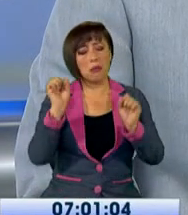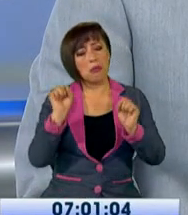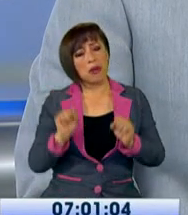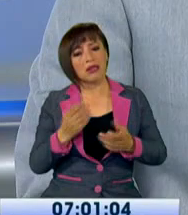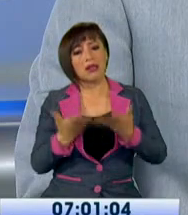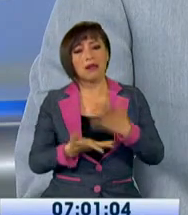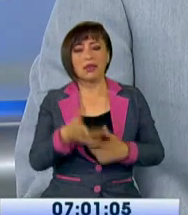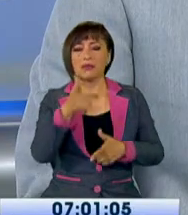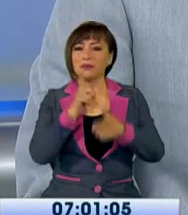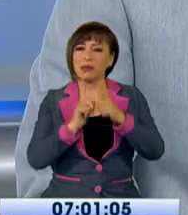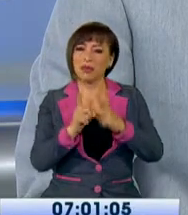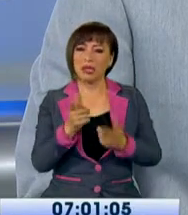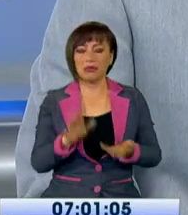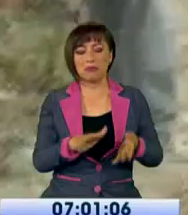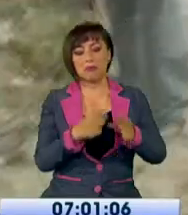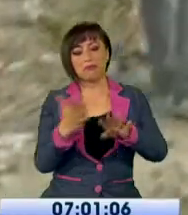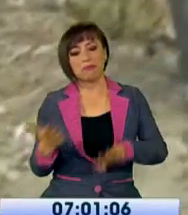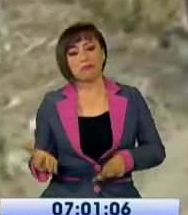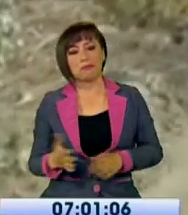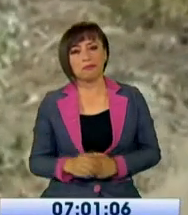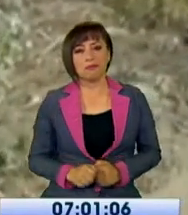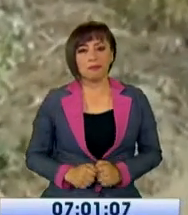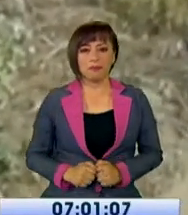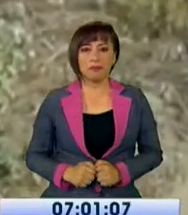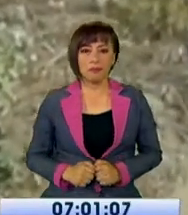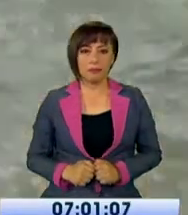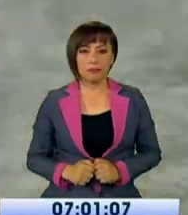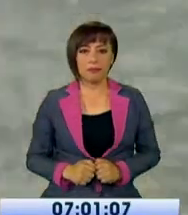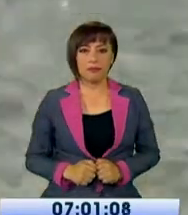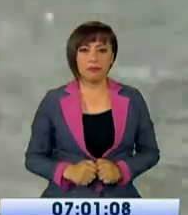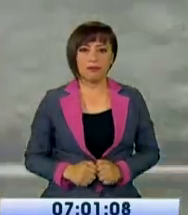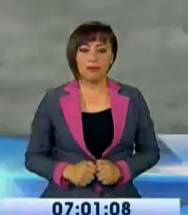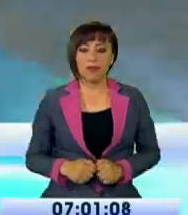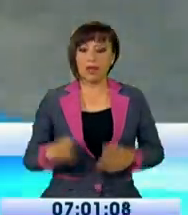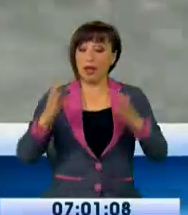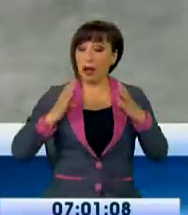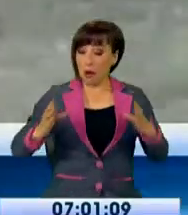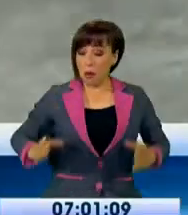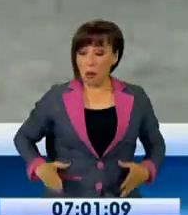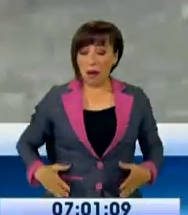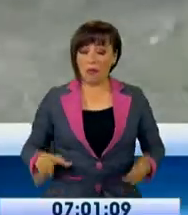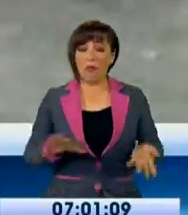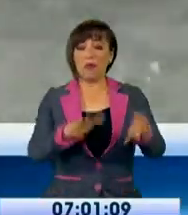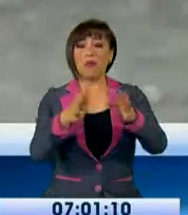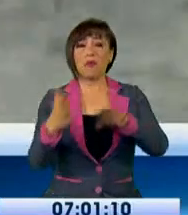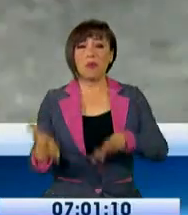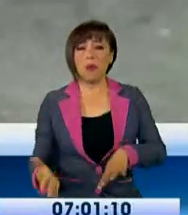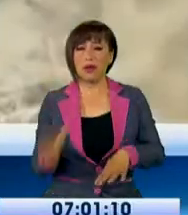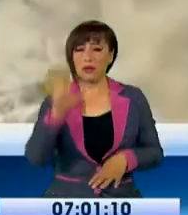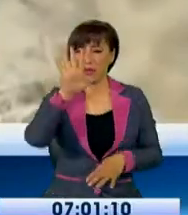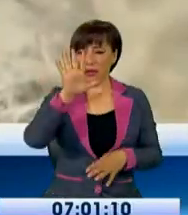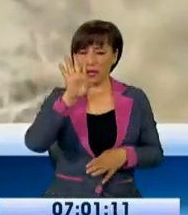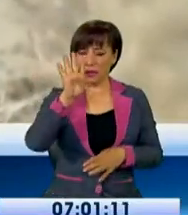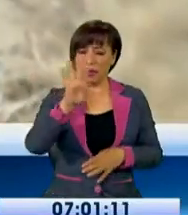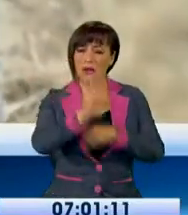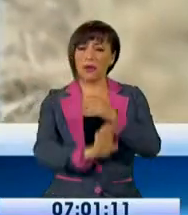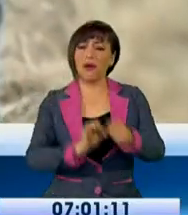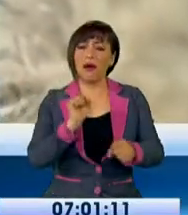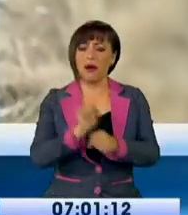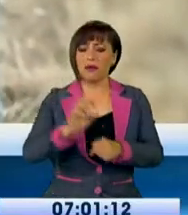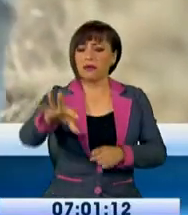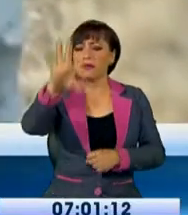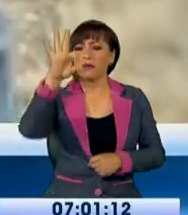la causa de su muerte. El cuerpo sin vida del ciudadano Manuel, de 54 años de edad, fue encontrado